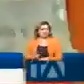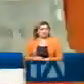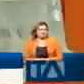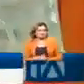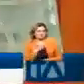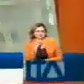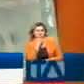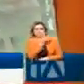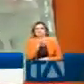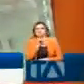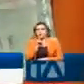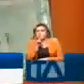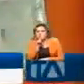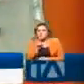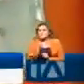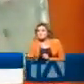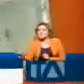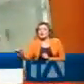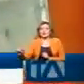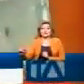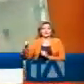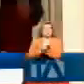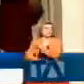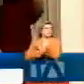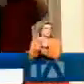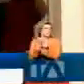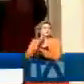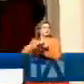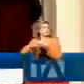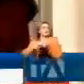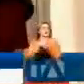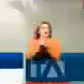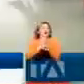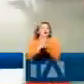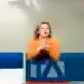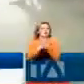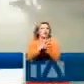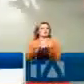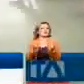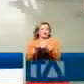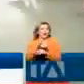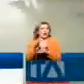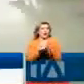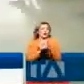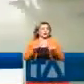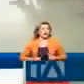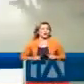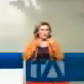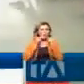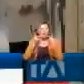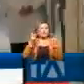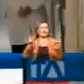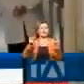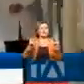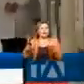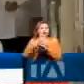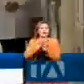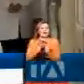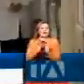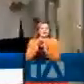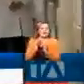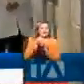Su titular pedirá a la Asamblea que incluya nuevamente en el Código Orgánico Integral Penal la figura de delitos contra la salud pública que fue sacada en